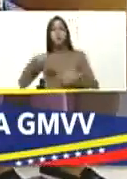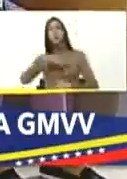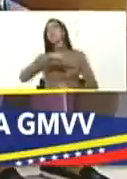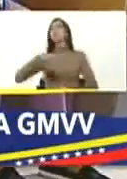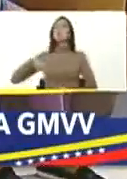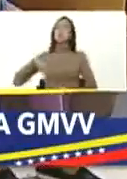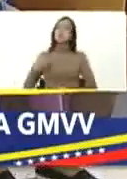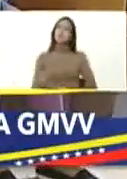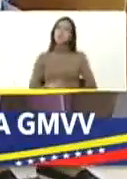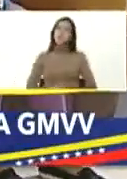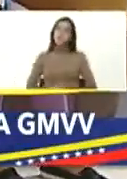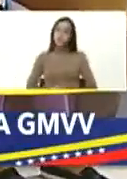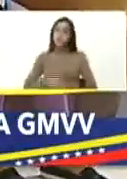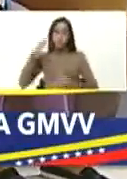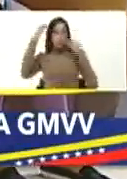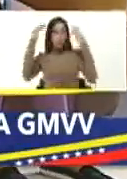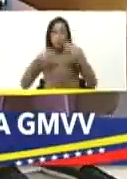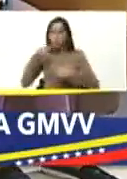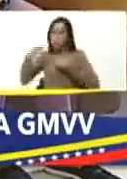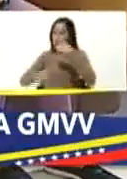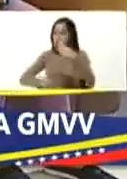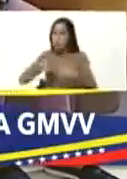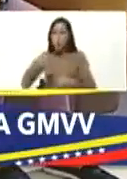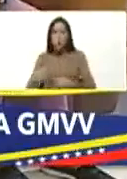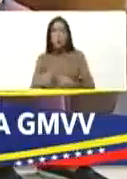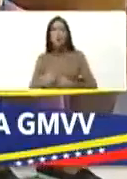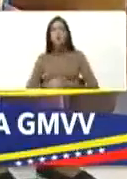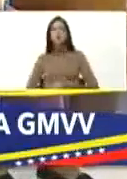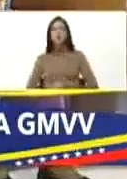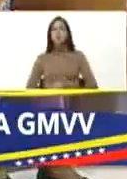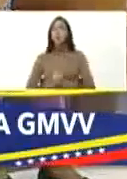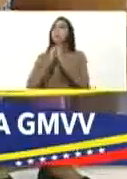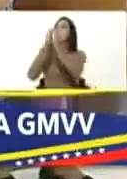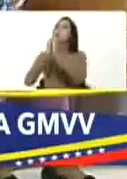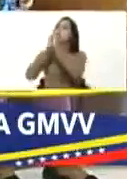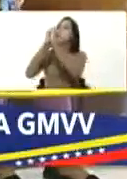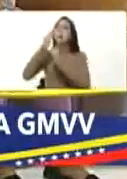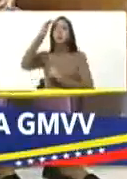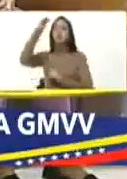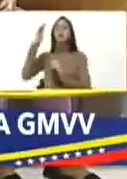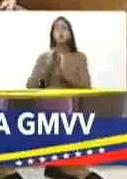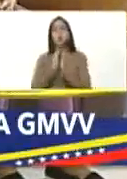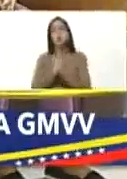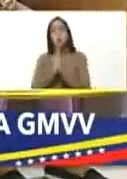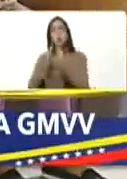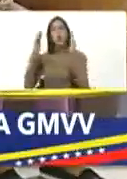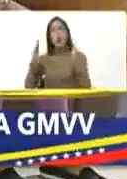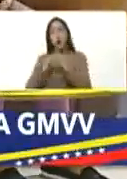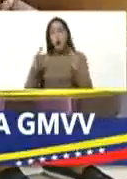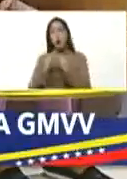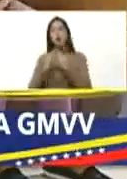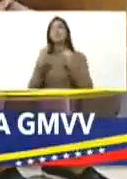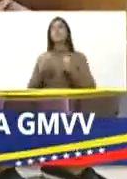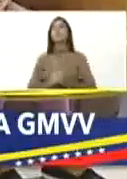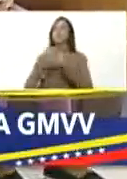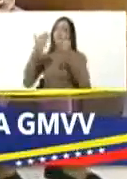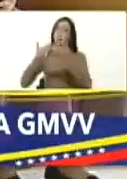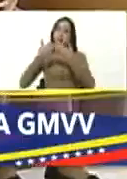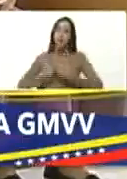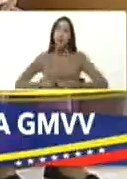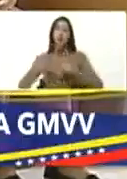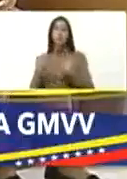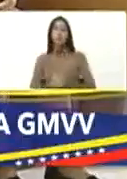soñabas. Lo soñábamos todos los días al mundo, todos los días le pedí a Dios que, bueno, nos diera la dicha de tener nuestro